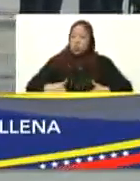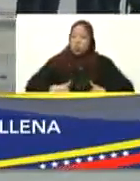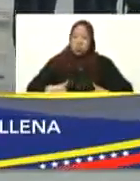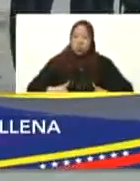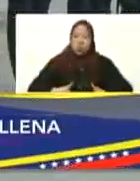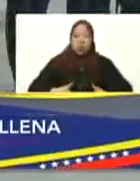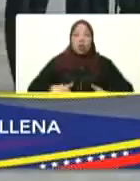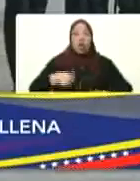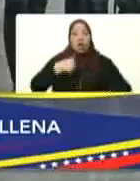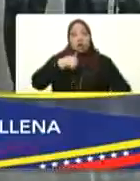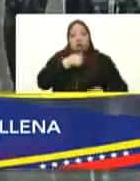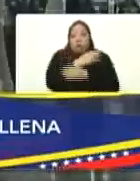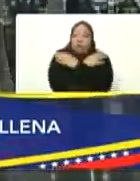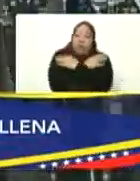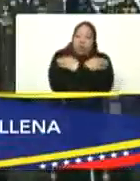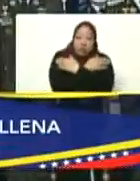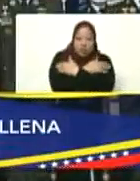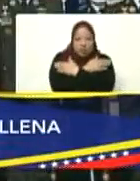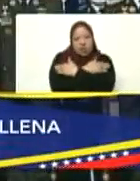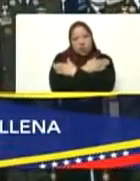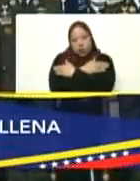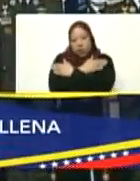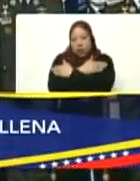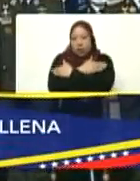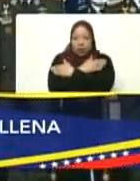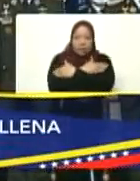Los felicito, compañeros.